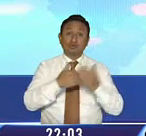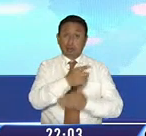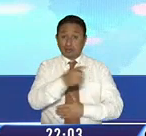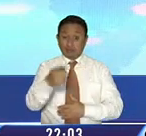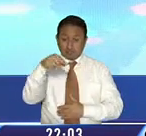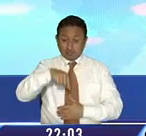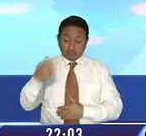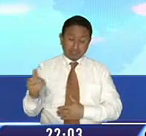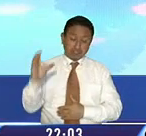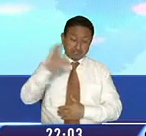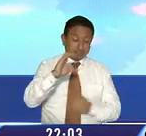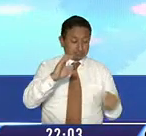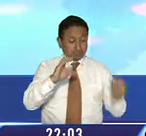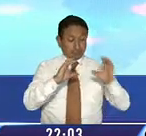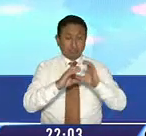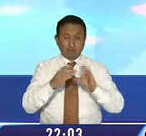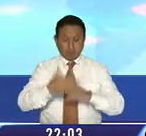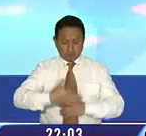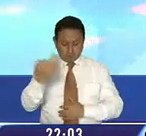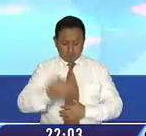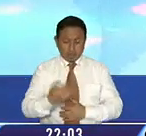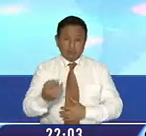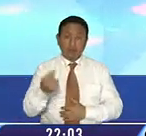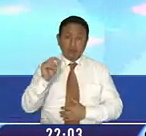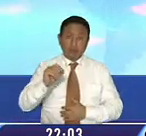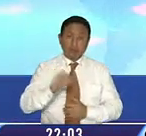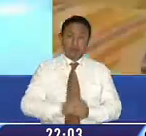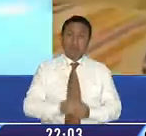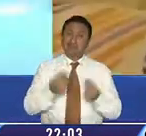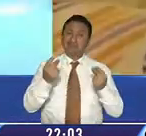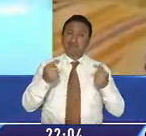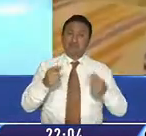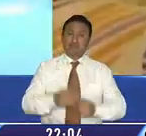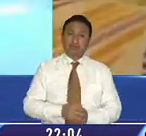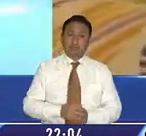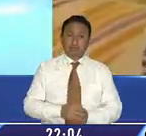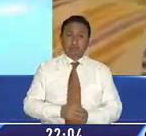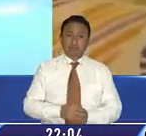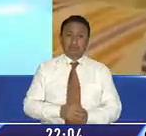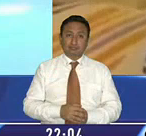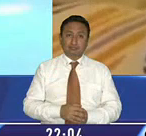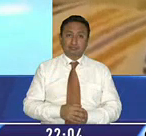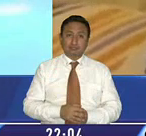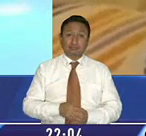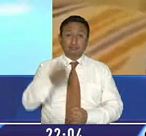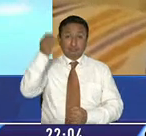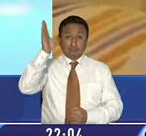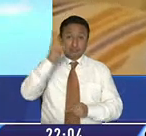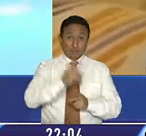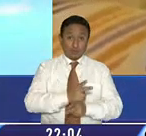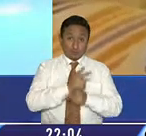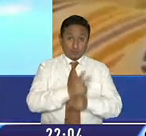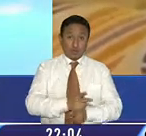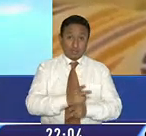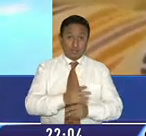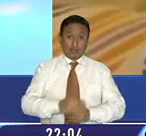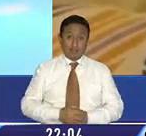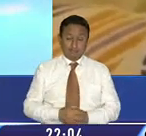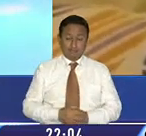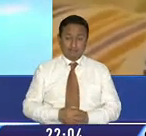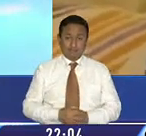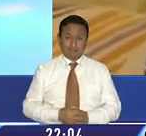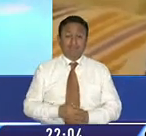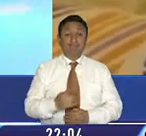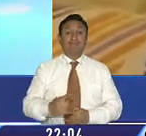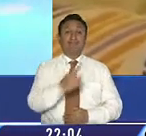venir a hacer sus inversiones y nosotros garantizamos su dinero en tan poco tiempo. Dios me lo cuide, lo proteja. Miguel Ángel Nazareno